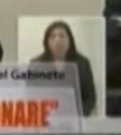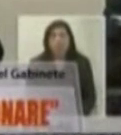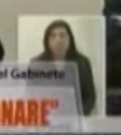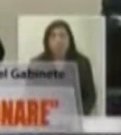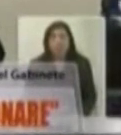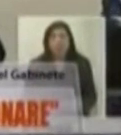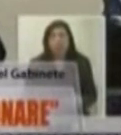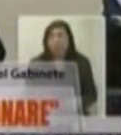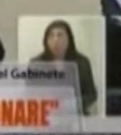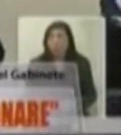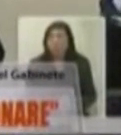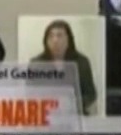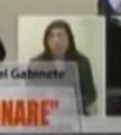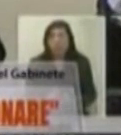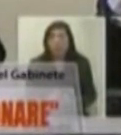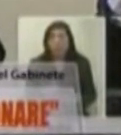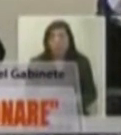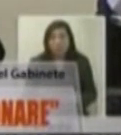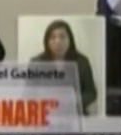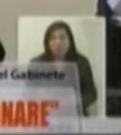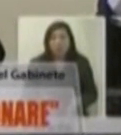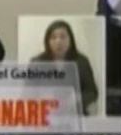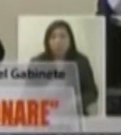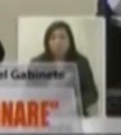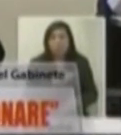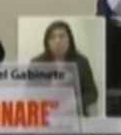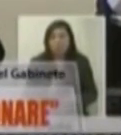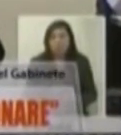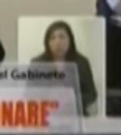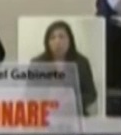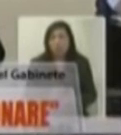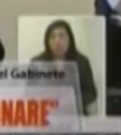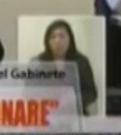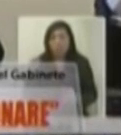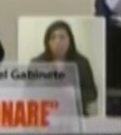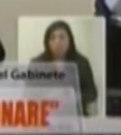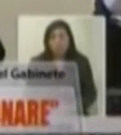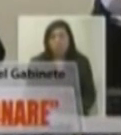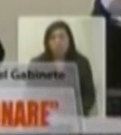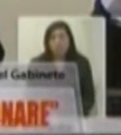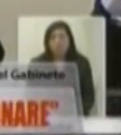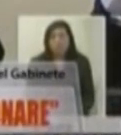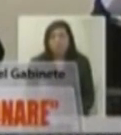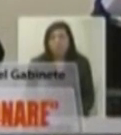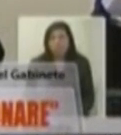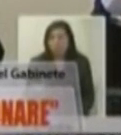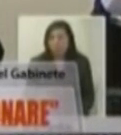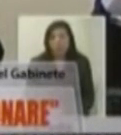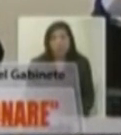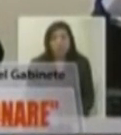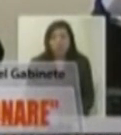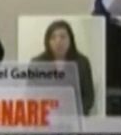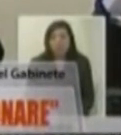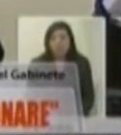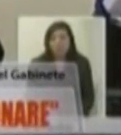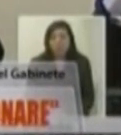Es recusable, absolutamente recusable lo que ha pasado hoy día con el edificio del Ministerio de Educación, que ha sido apedreado por pseudos maestros, ¿no es cierto?,